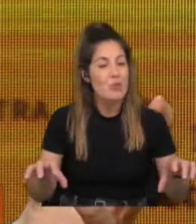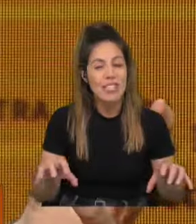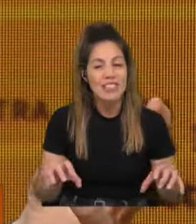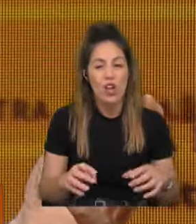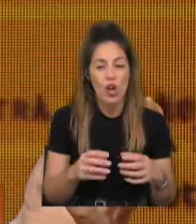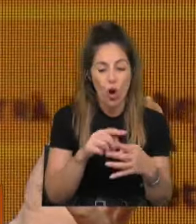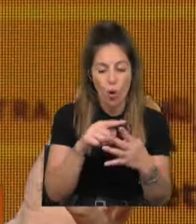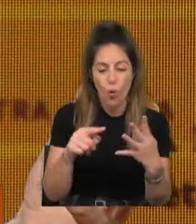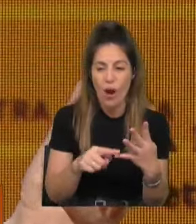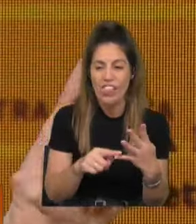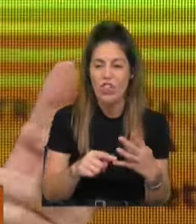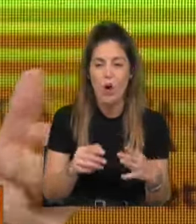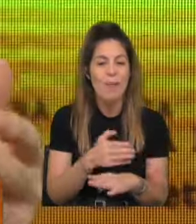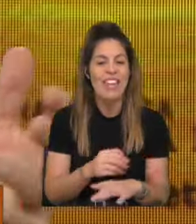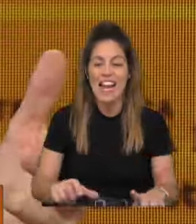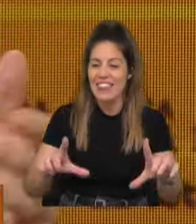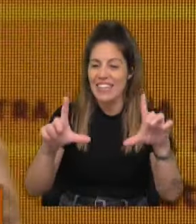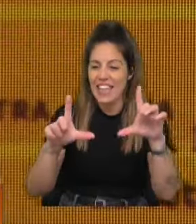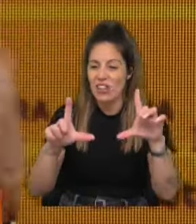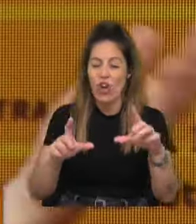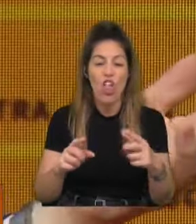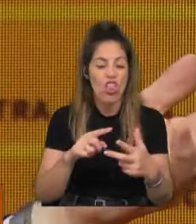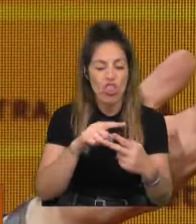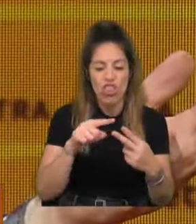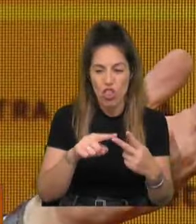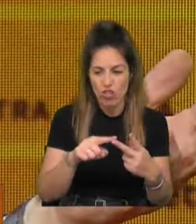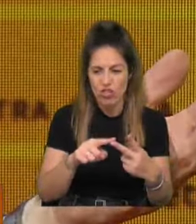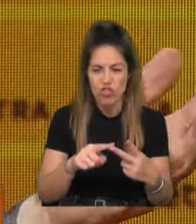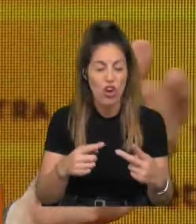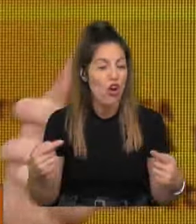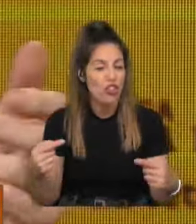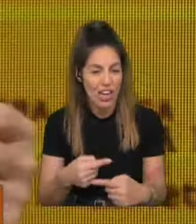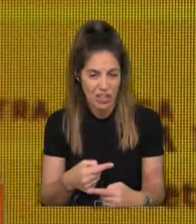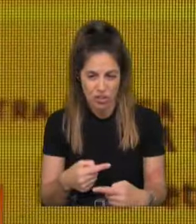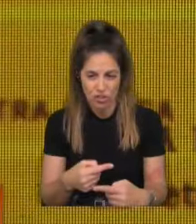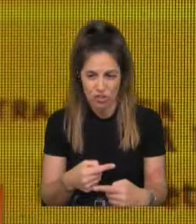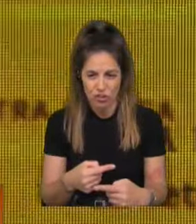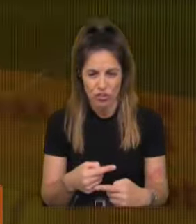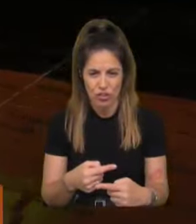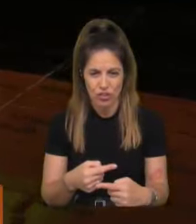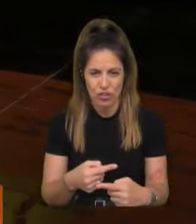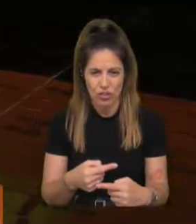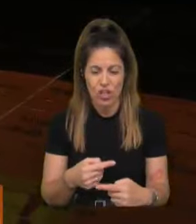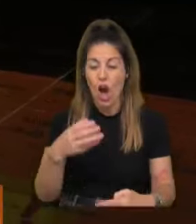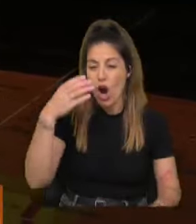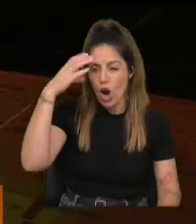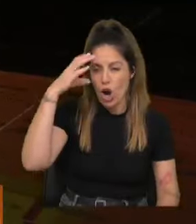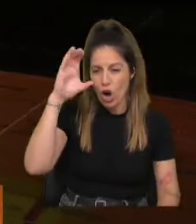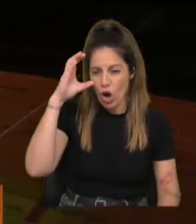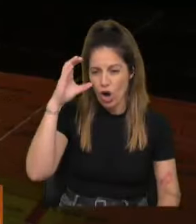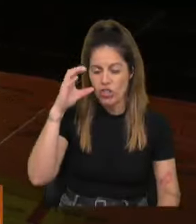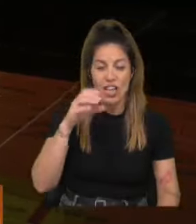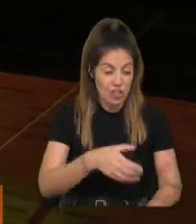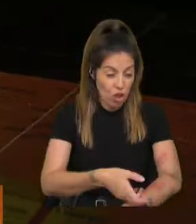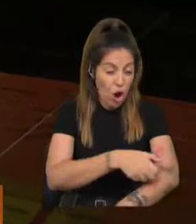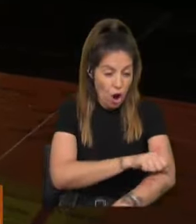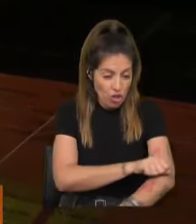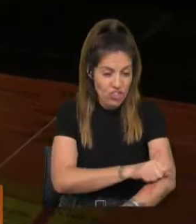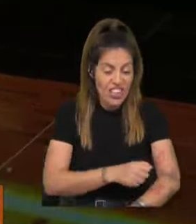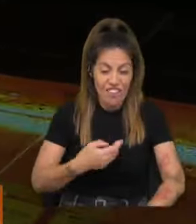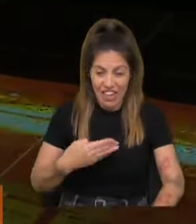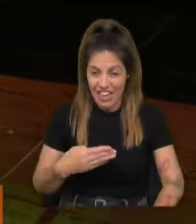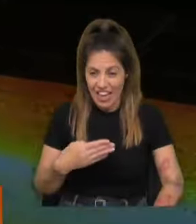precandidatos presidenciales dos de ellos se han manifestado contrarios Carolina que son ors y